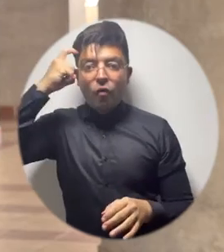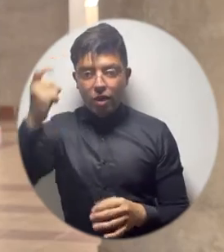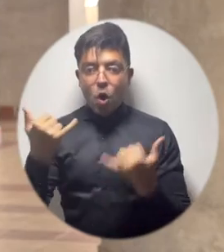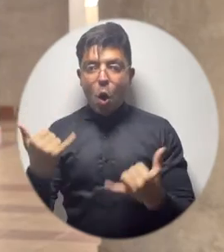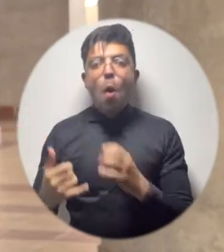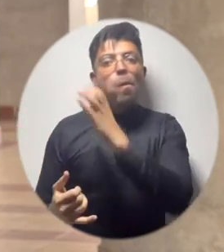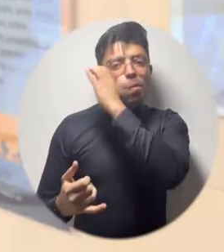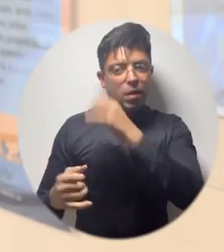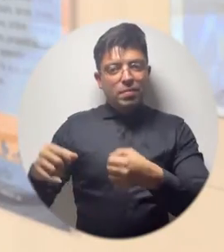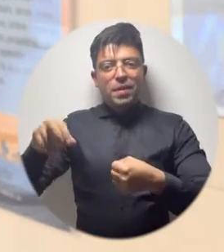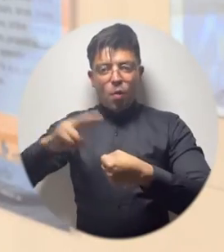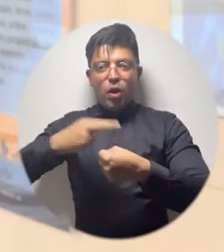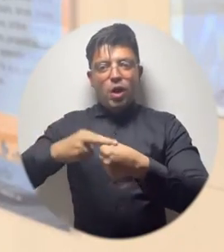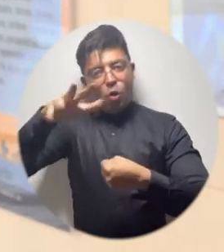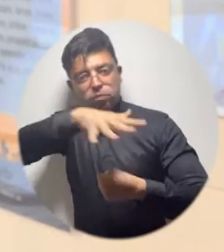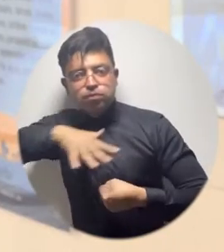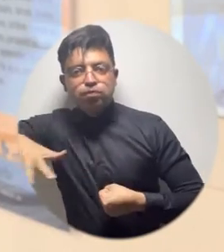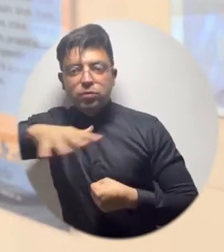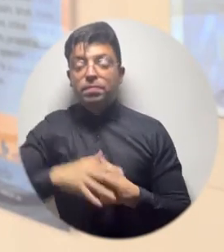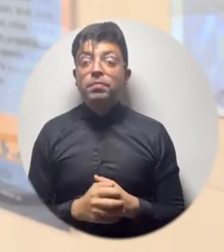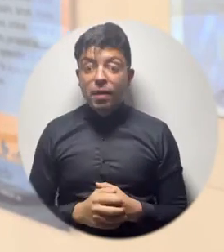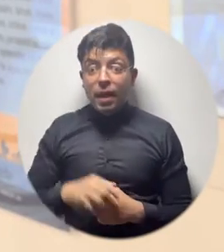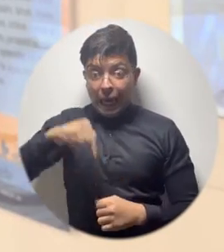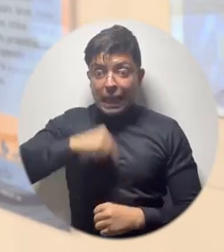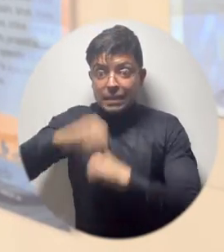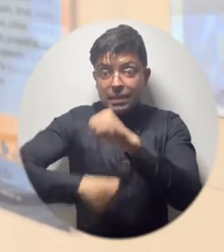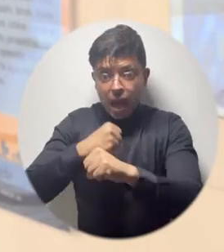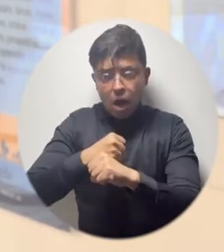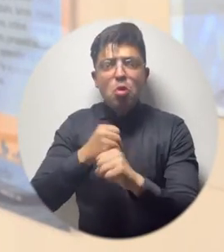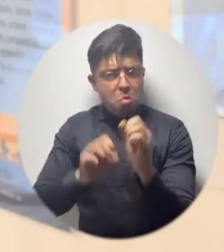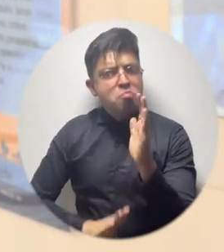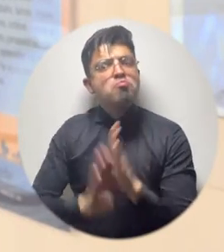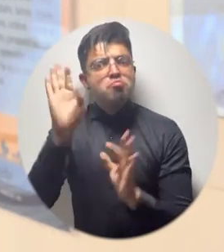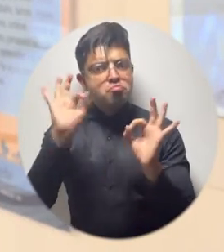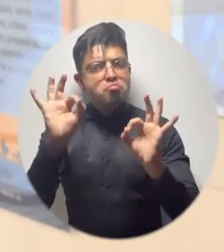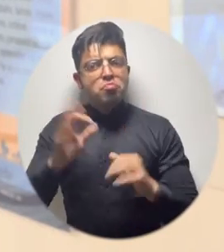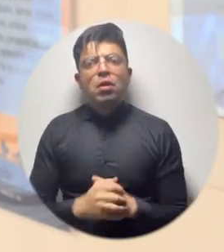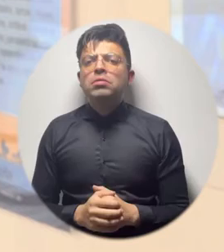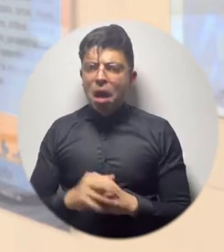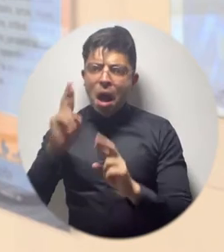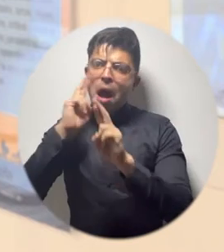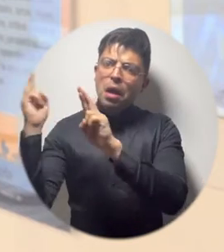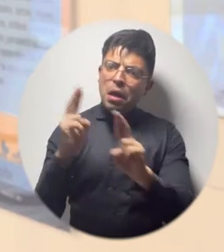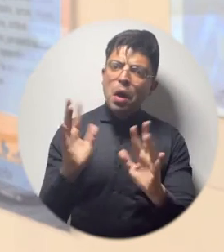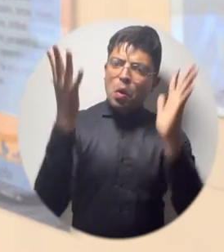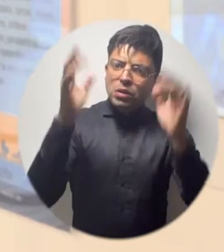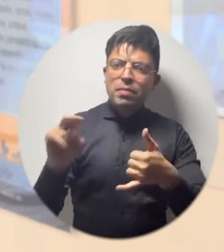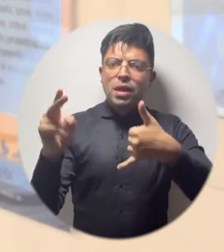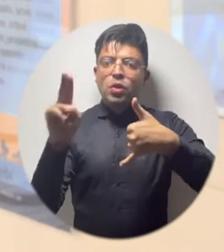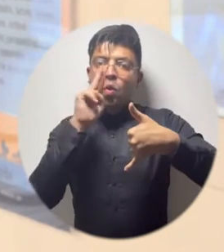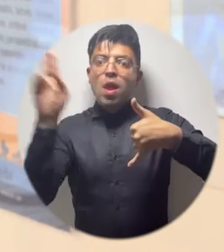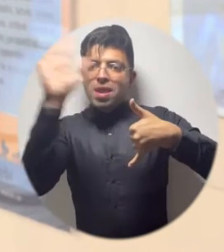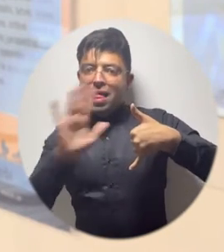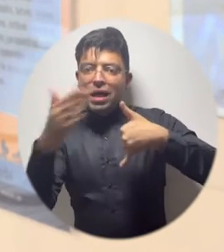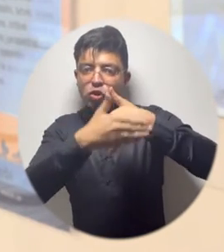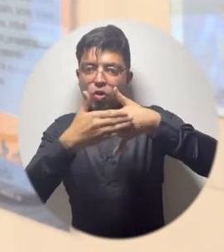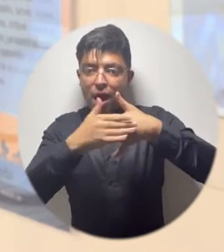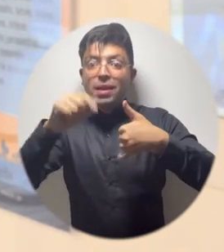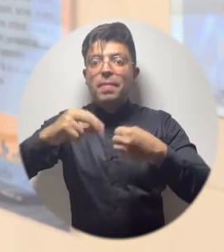del actual rector. Yo creo que ha sido un año exitoso para la universidad. Hemos tenido unos reconocimientos a nivel nacional, a